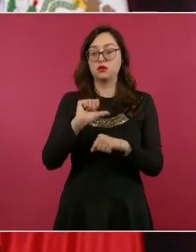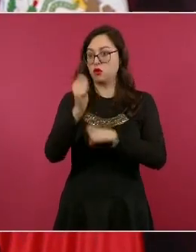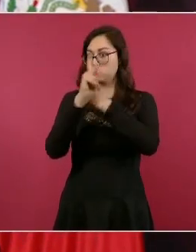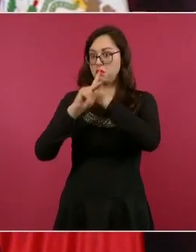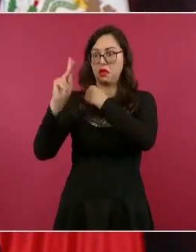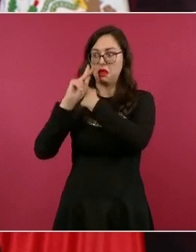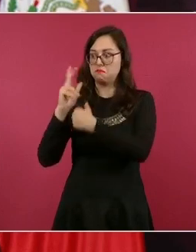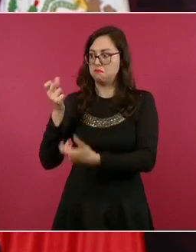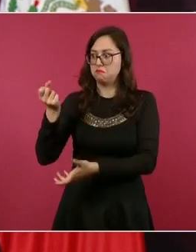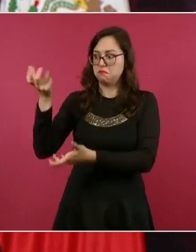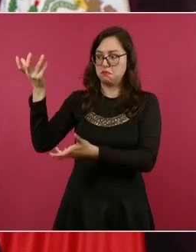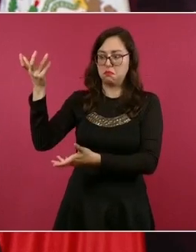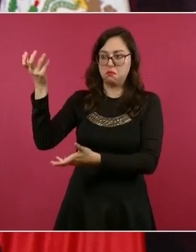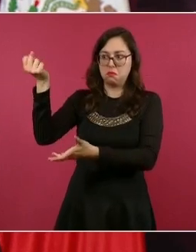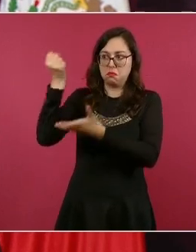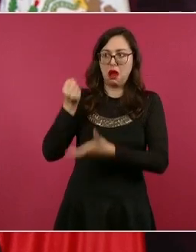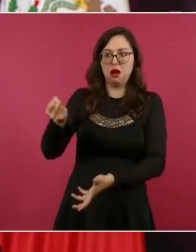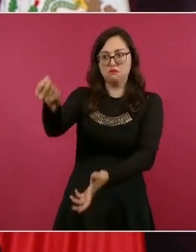extranjera.